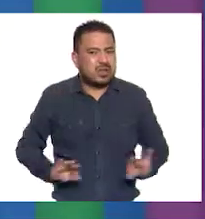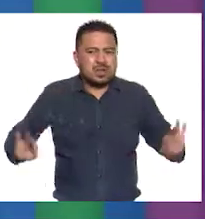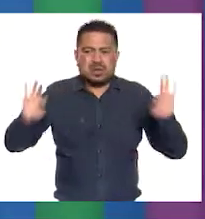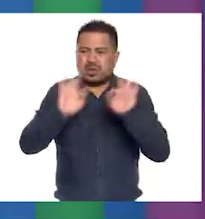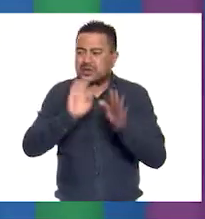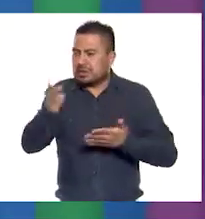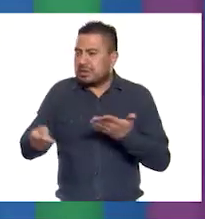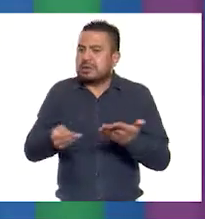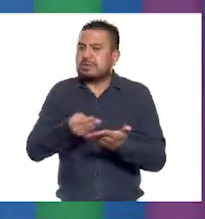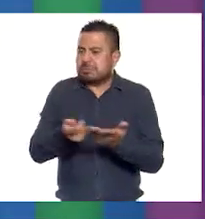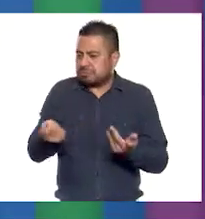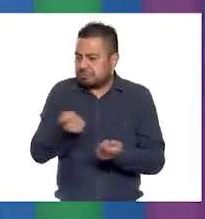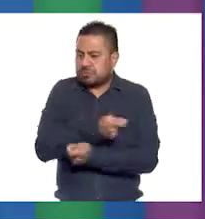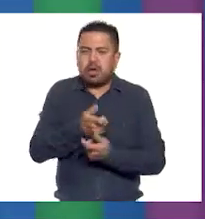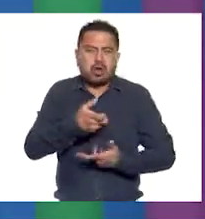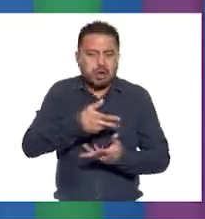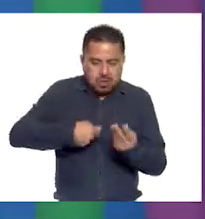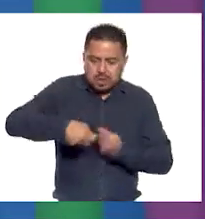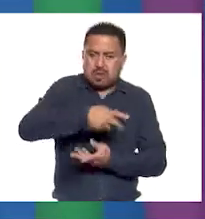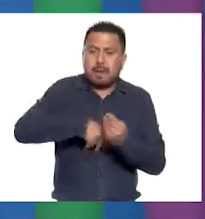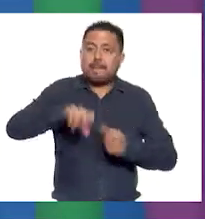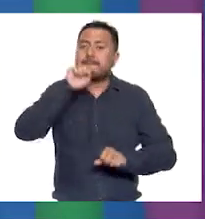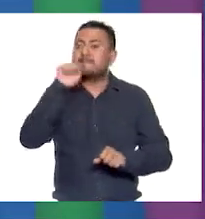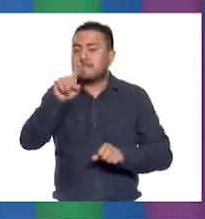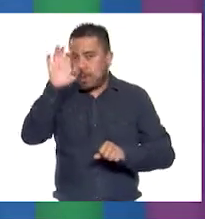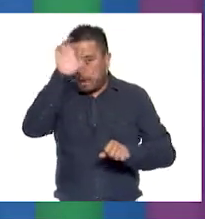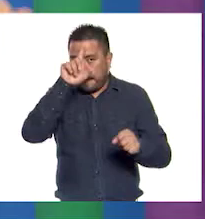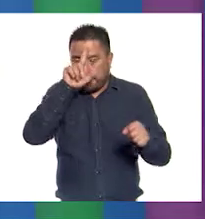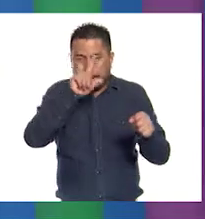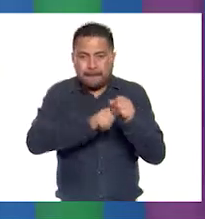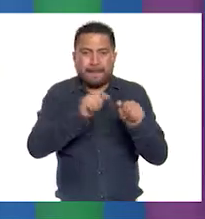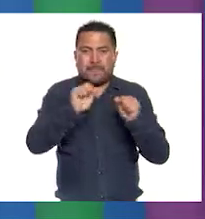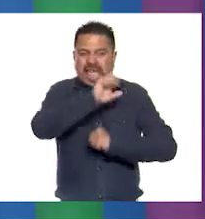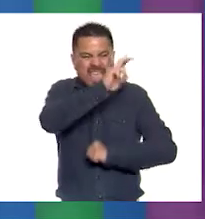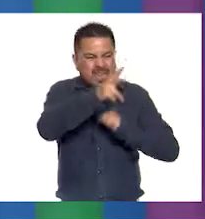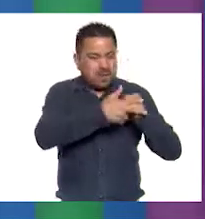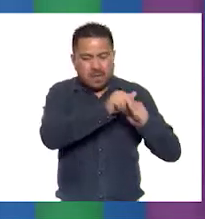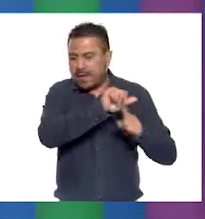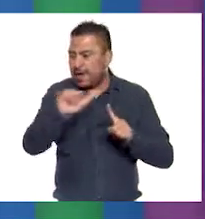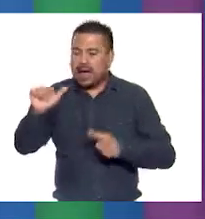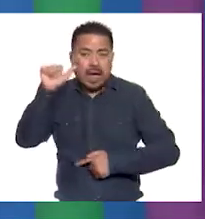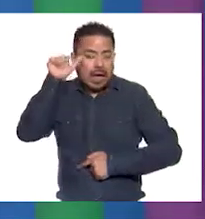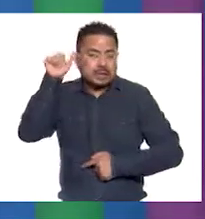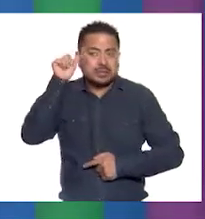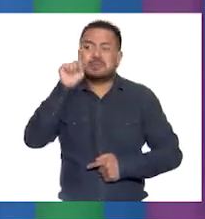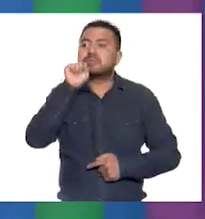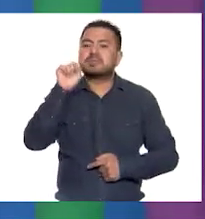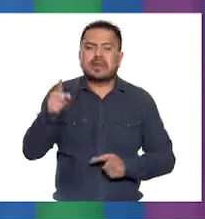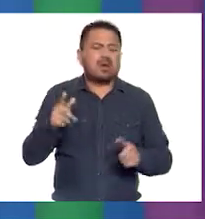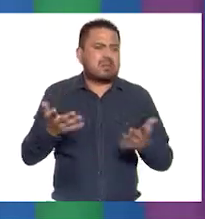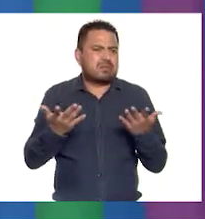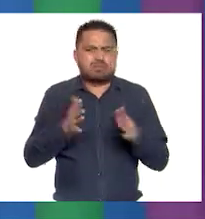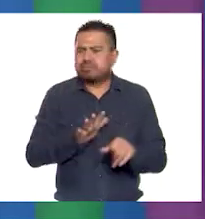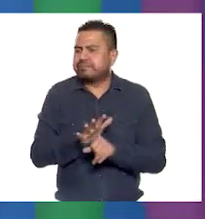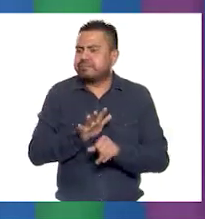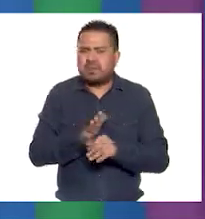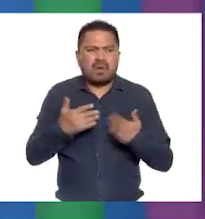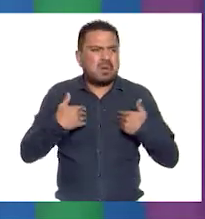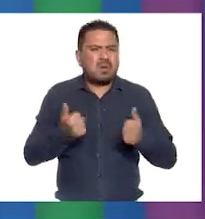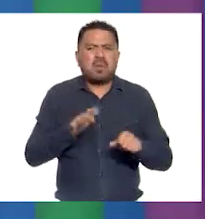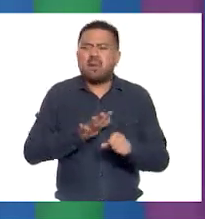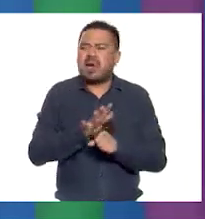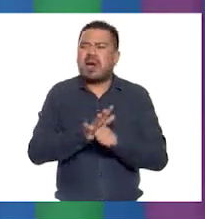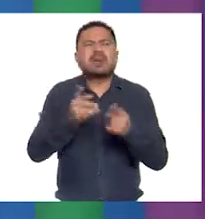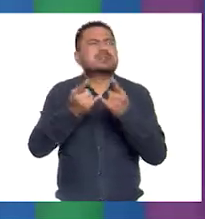importantes intercambios comerciales y culturales entre Europa y Asia, sin los cuales no se comprendería